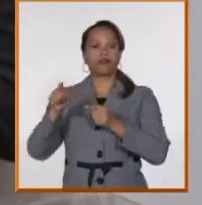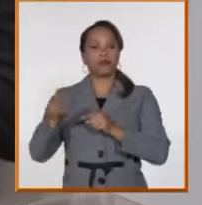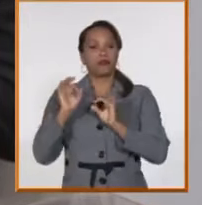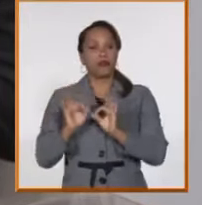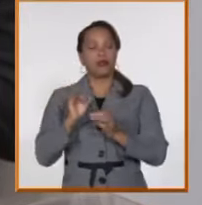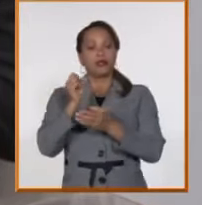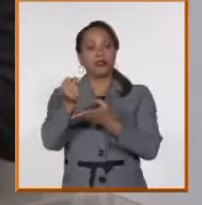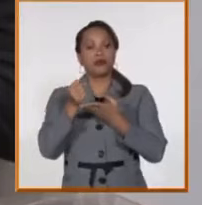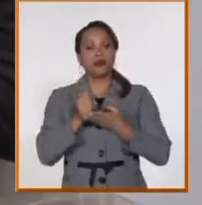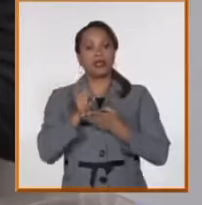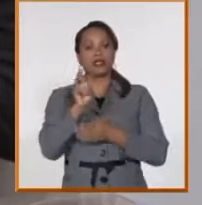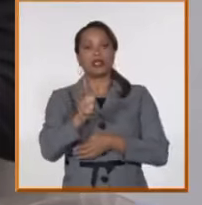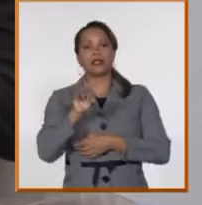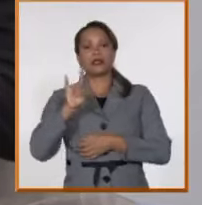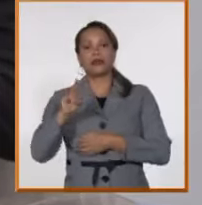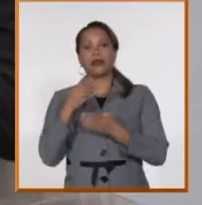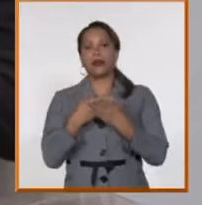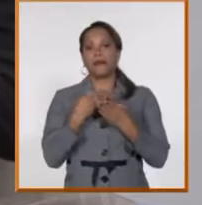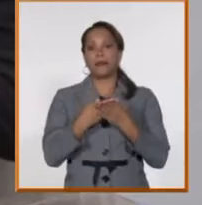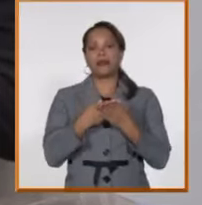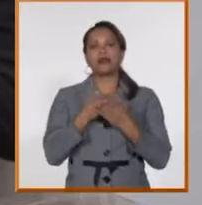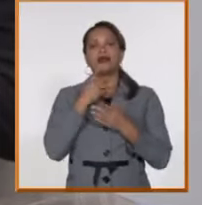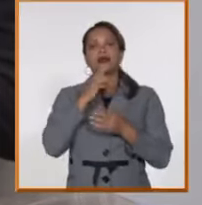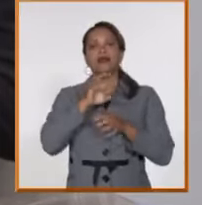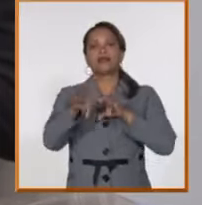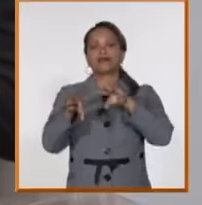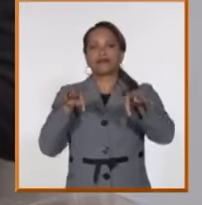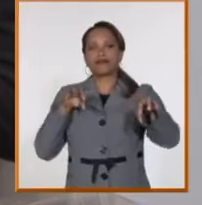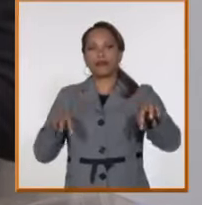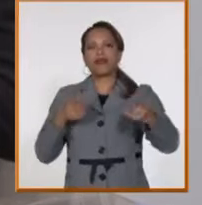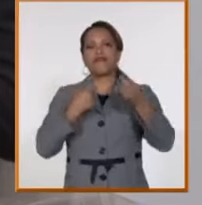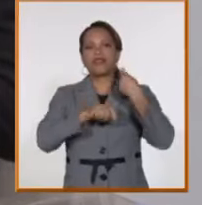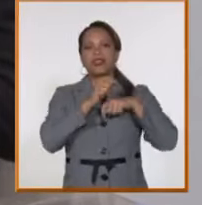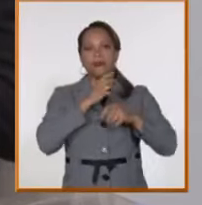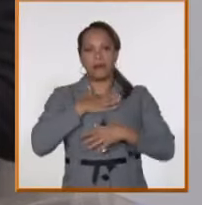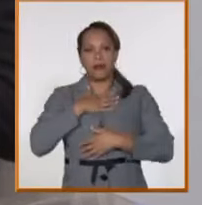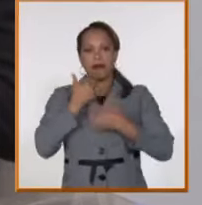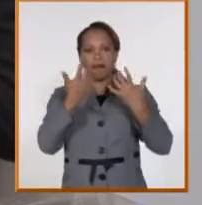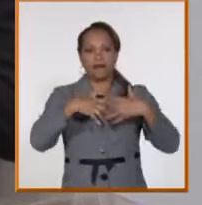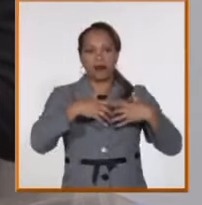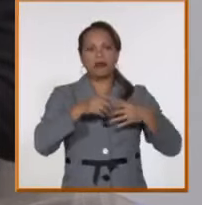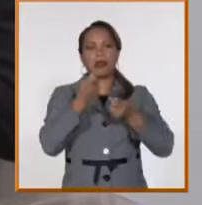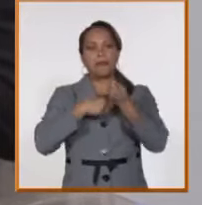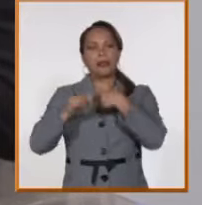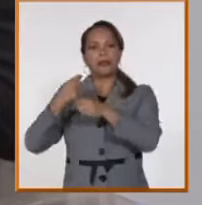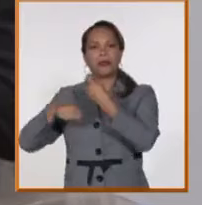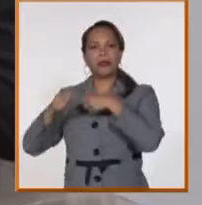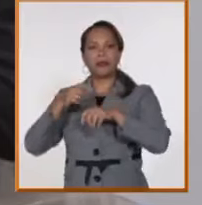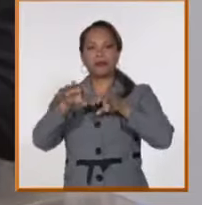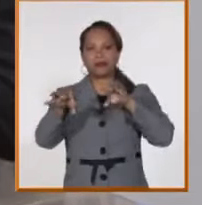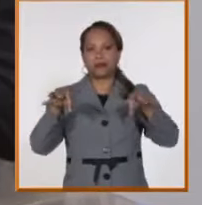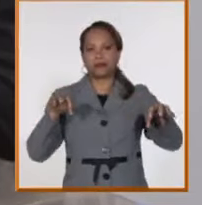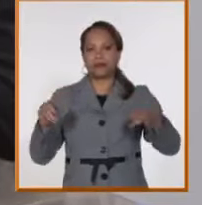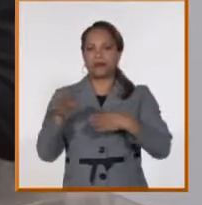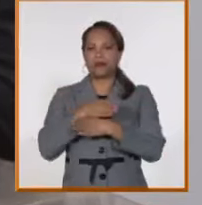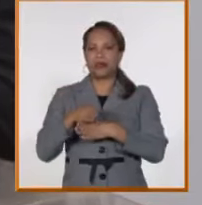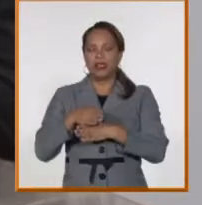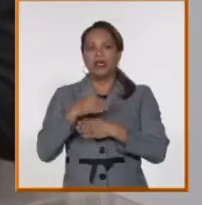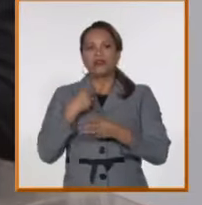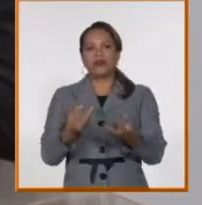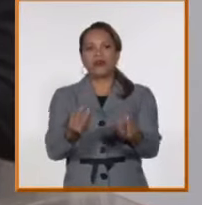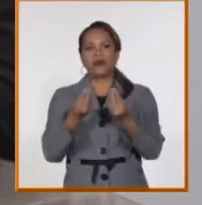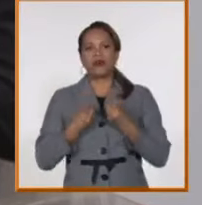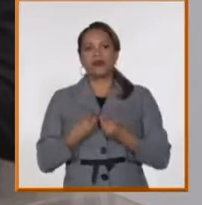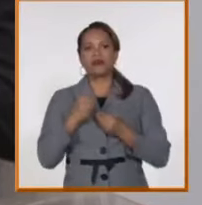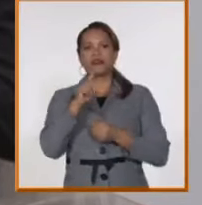39 entidades del país tenemos puntos de venta en su en las propias fábricas y esto por supuesto nos ha reportado también casi 100 millones de